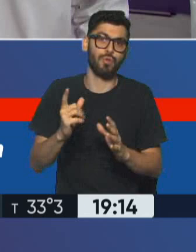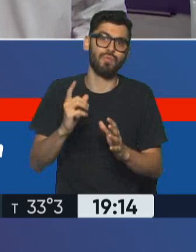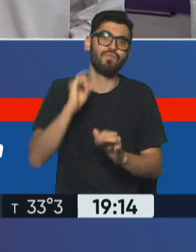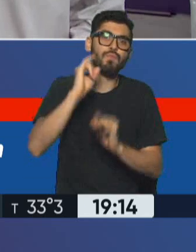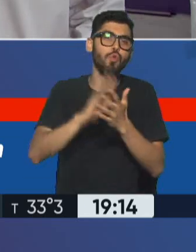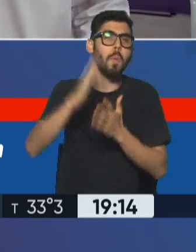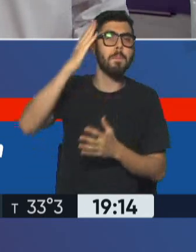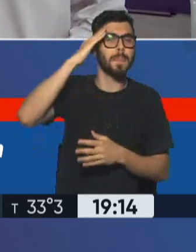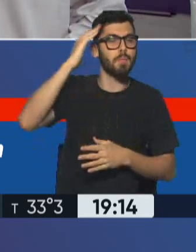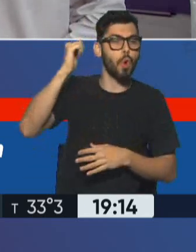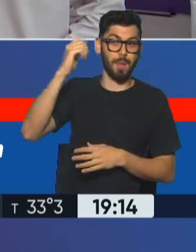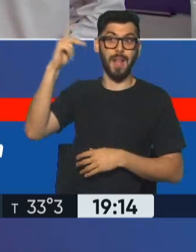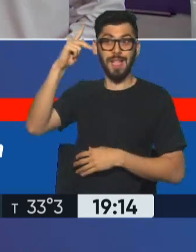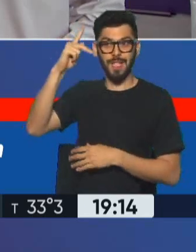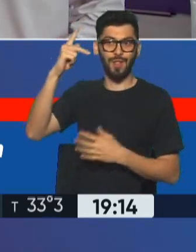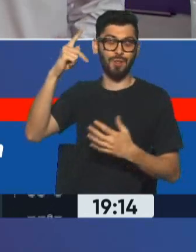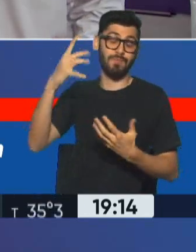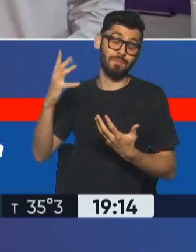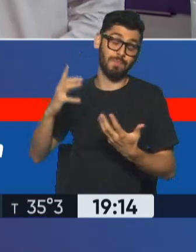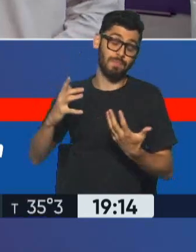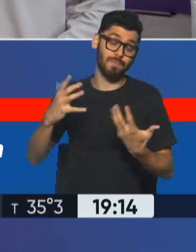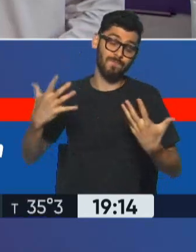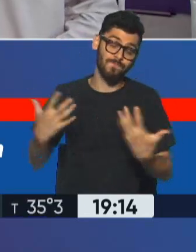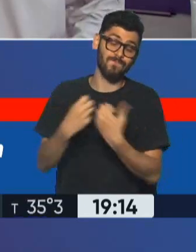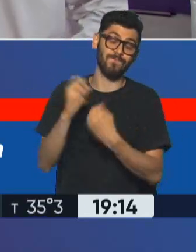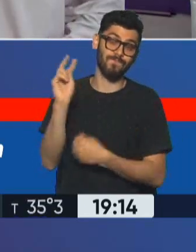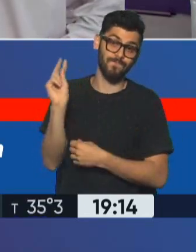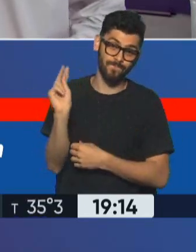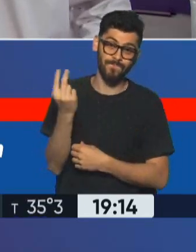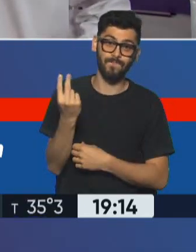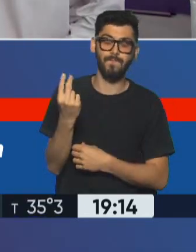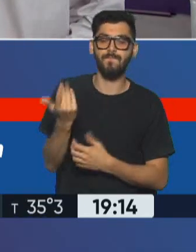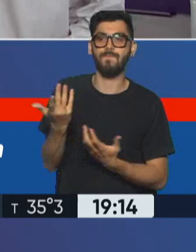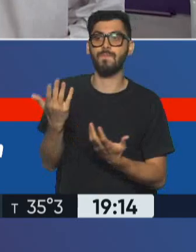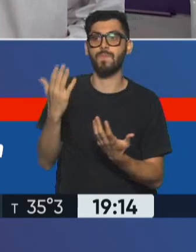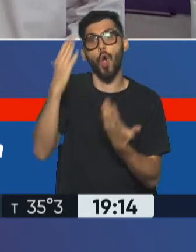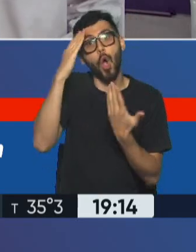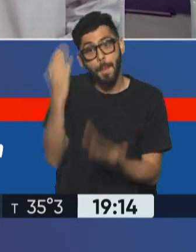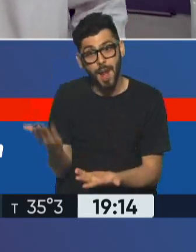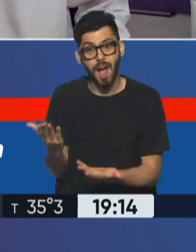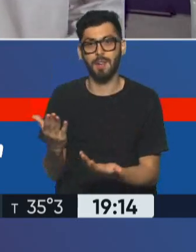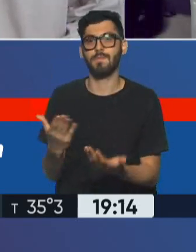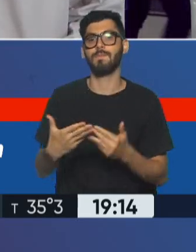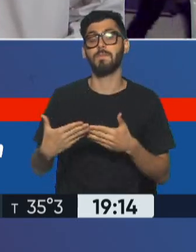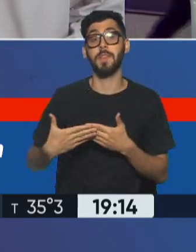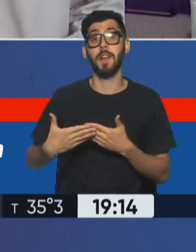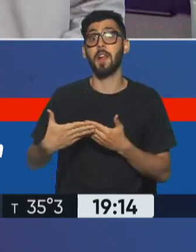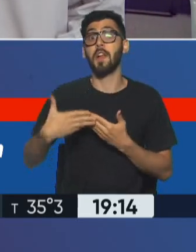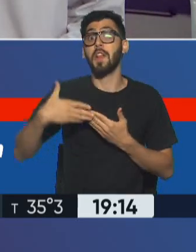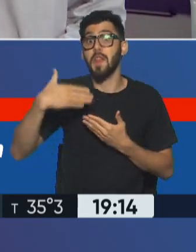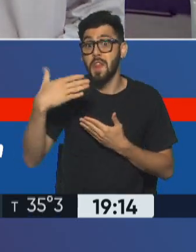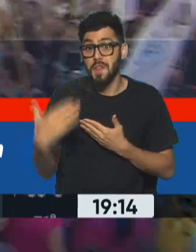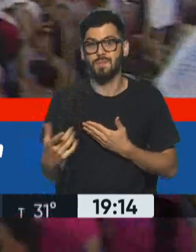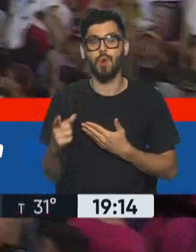Kirchner en una nueva fecha de su fallecimiento, un verdadero homenaje. Después hizo un paralelismo de cómo llegó